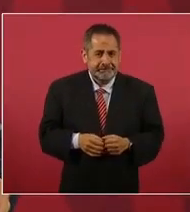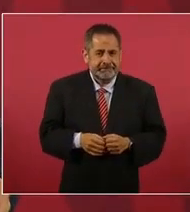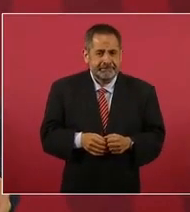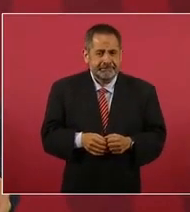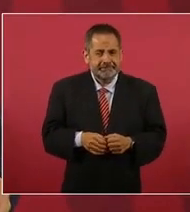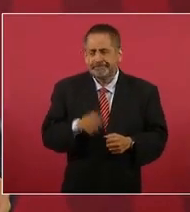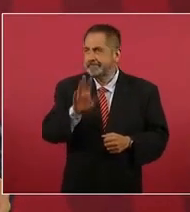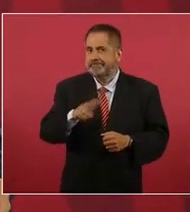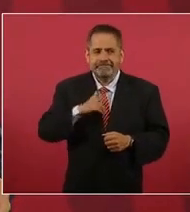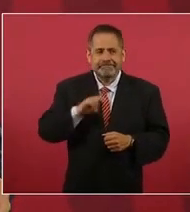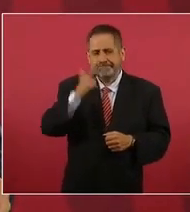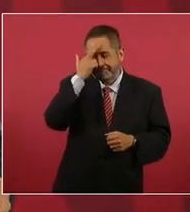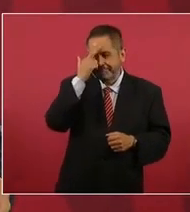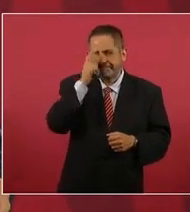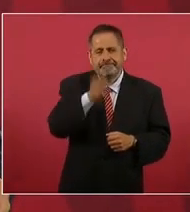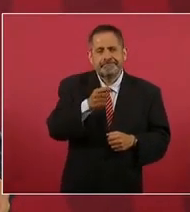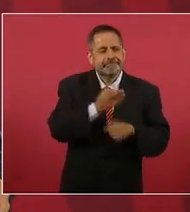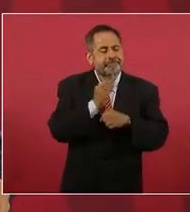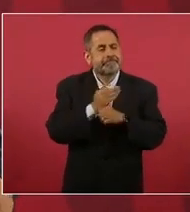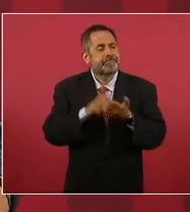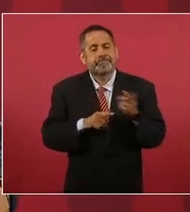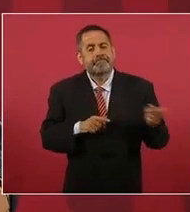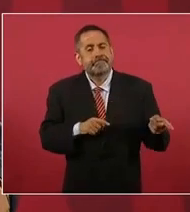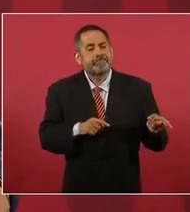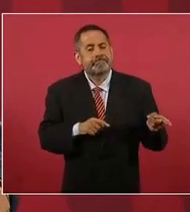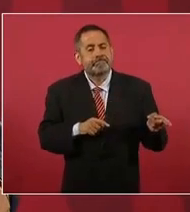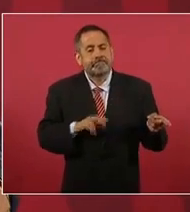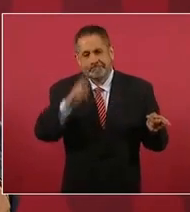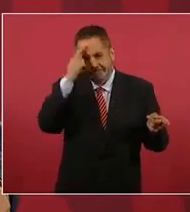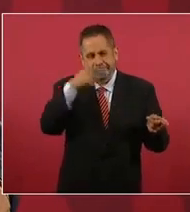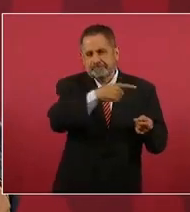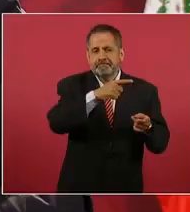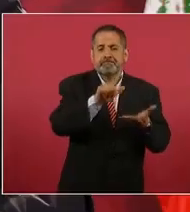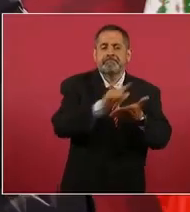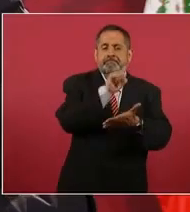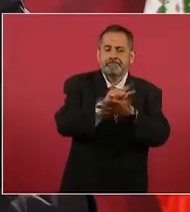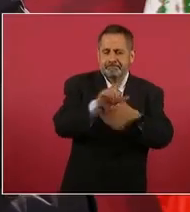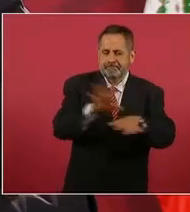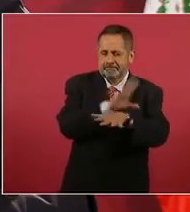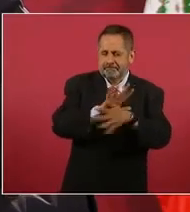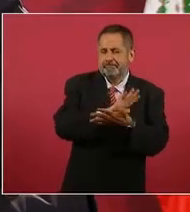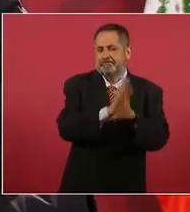Esto me recuerda lo que hicieron cuando la llamada reforma energética,